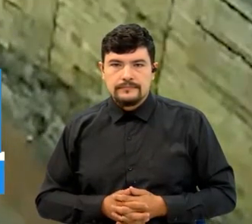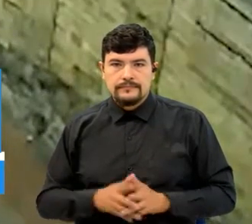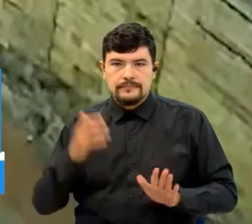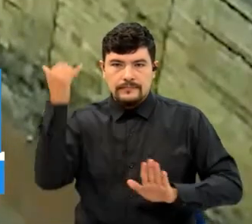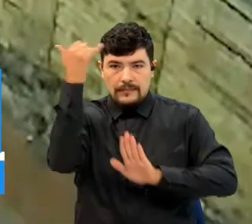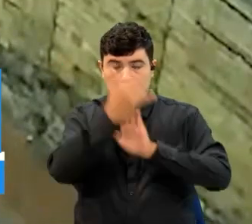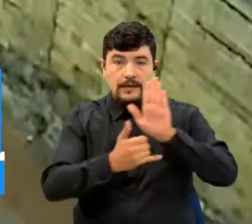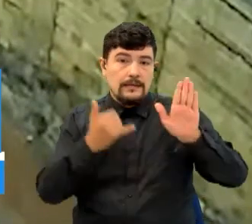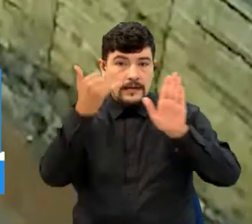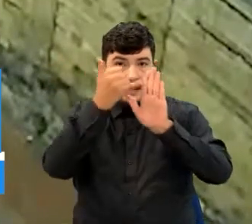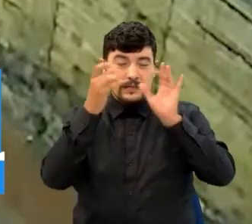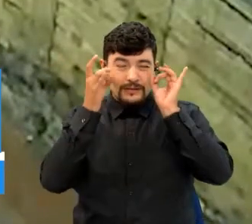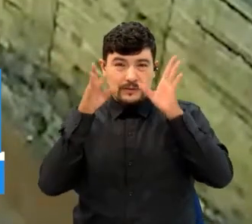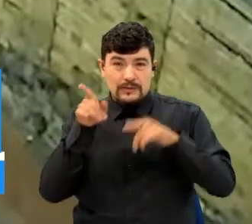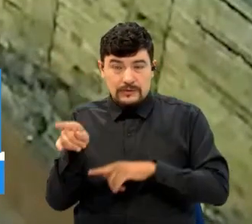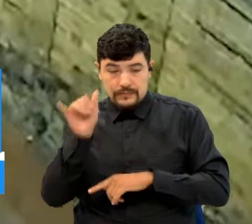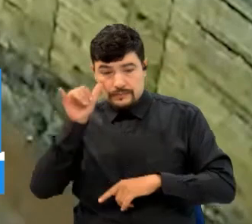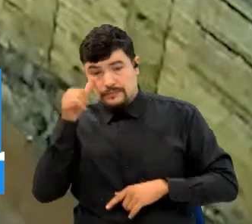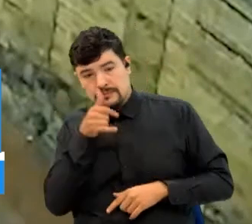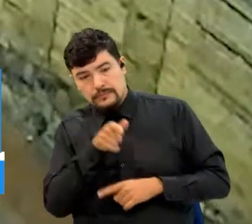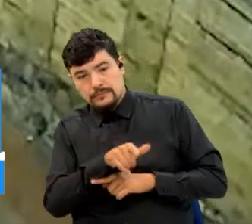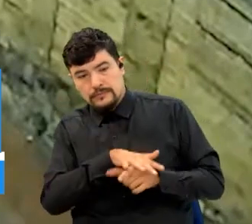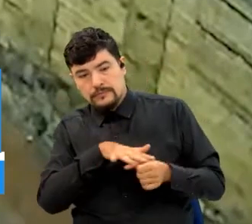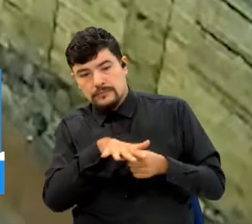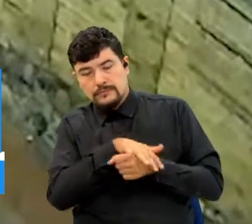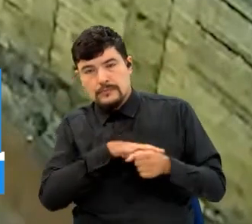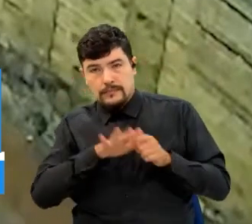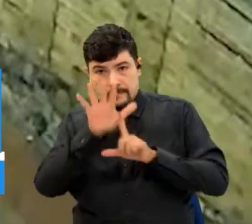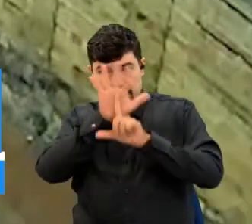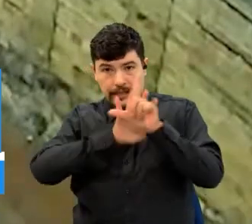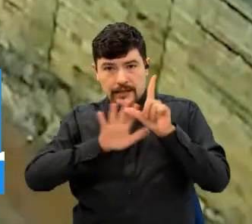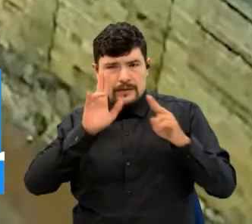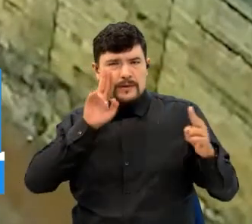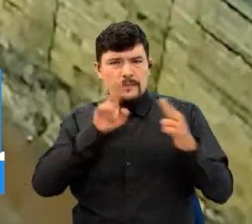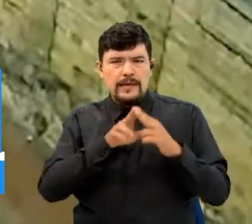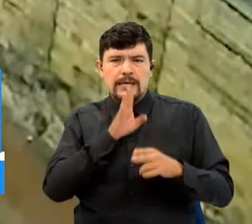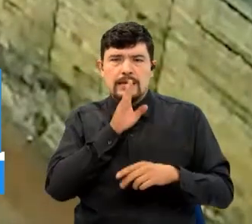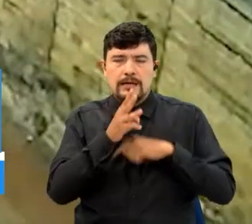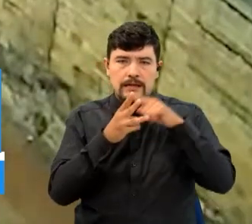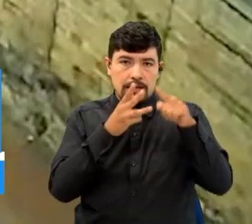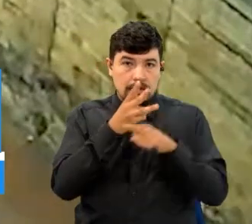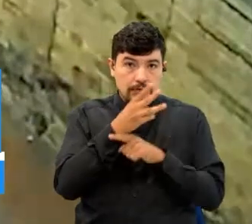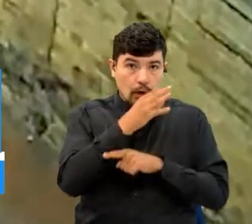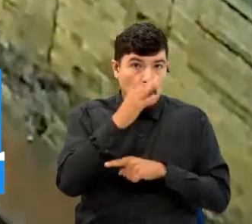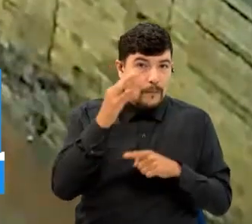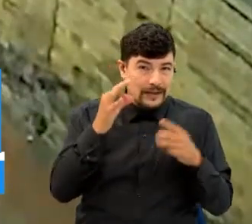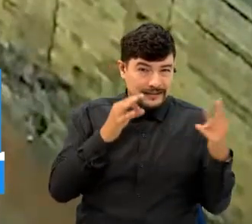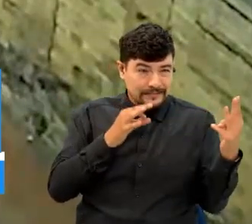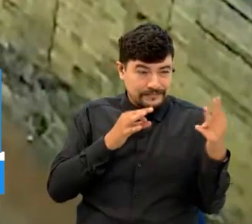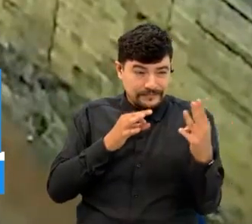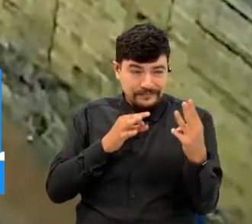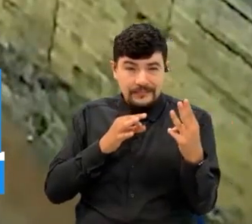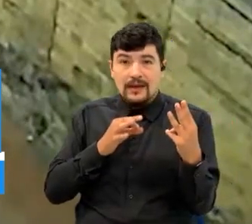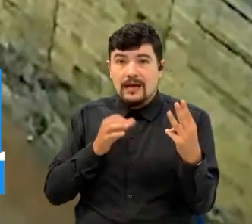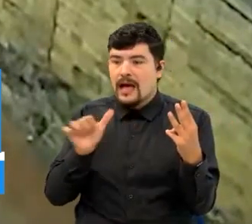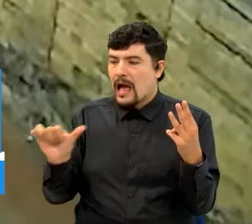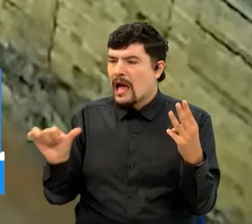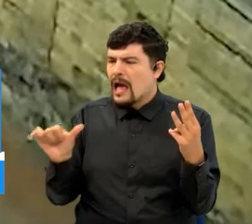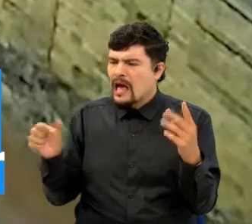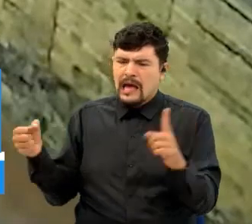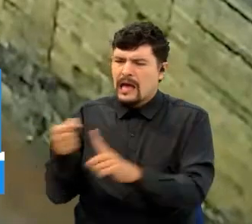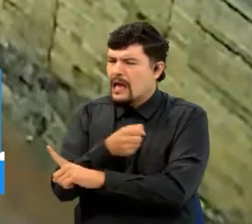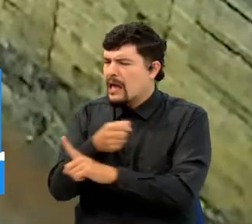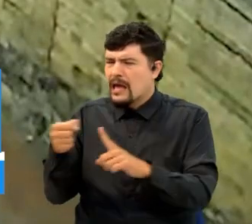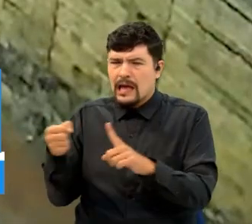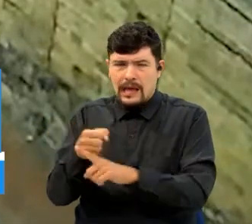de un establecimiento comercial de este sector. En el video se observa cómo tres hombres agreden violentamente a su víctima con